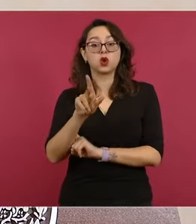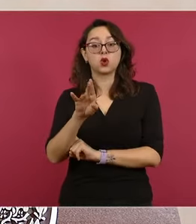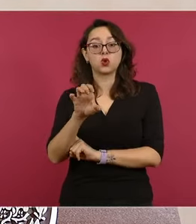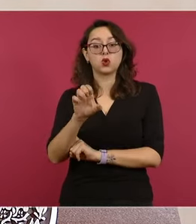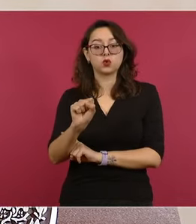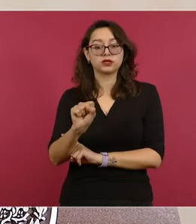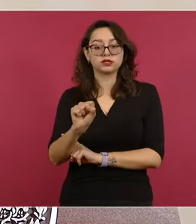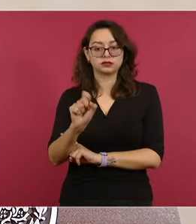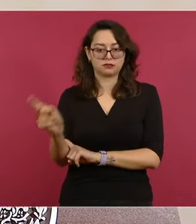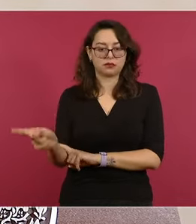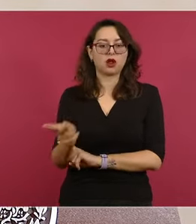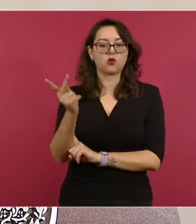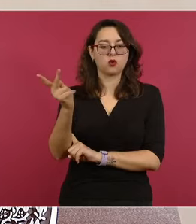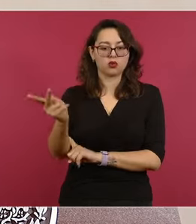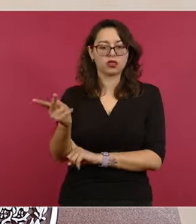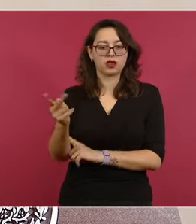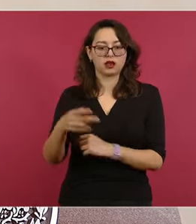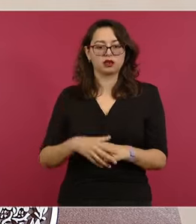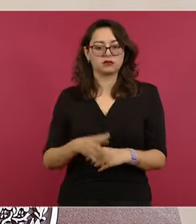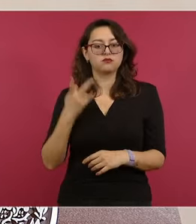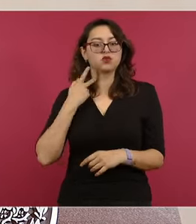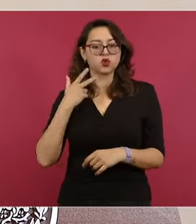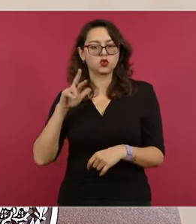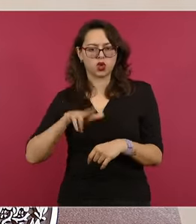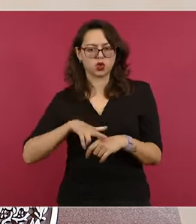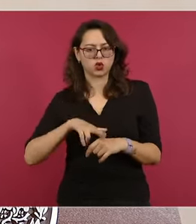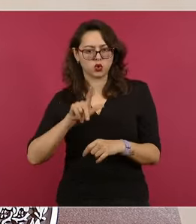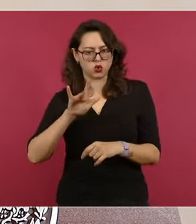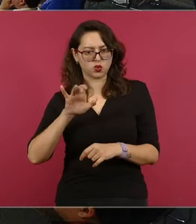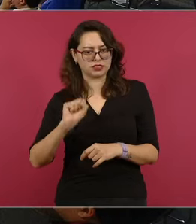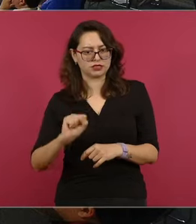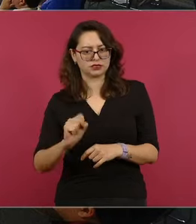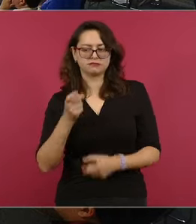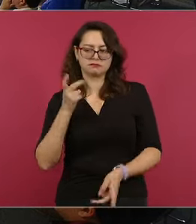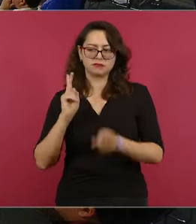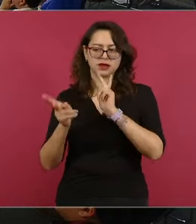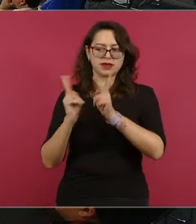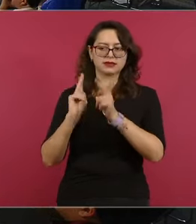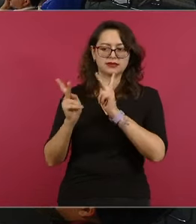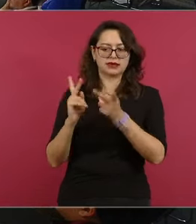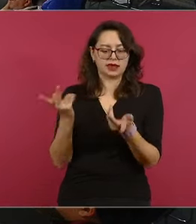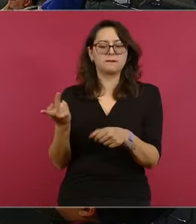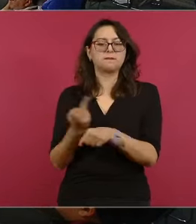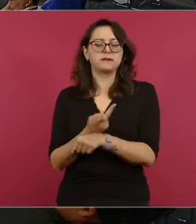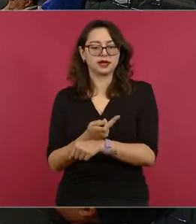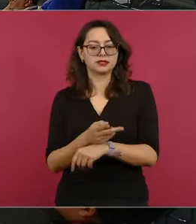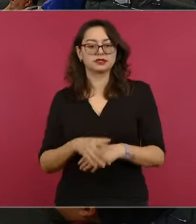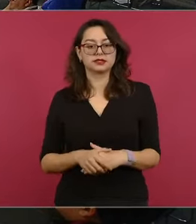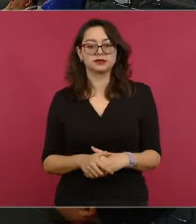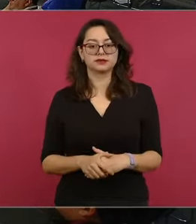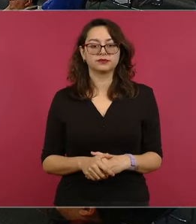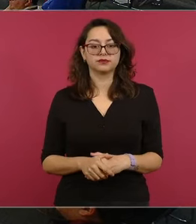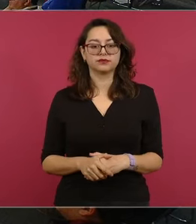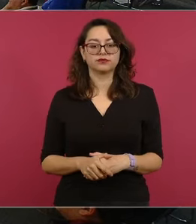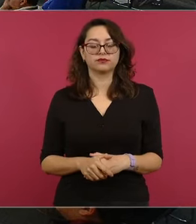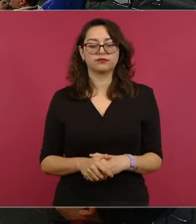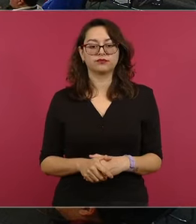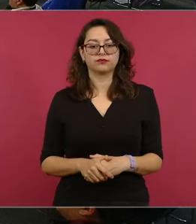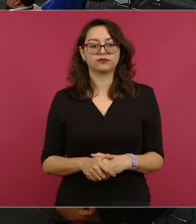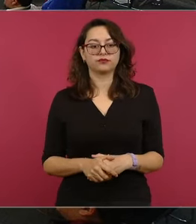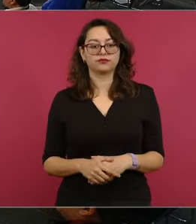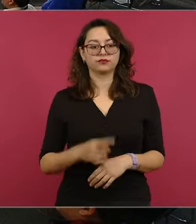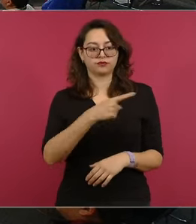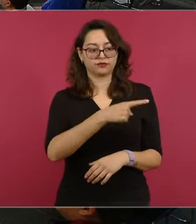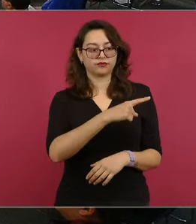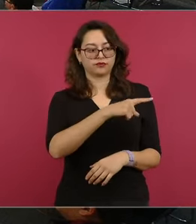Hernández. Es el procurador, ¿no? Sí. Entonces… Sí, aquí le voy a dejar